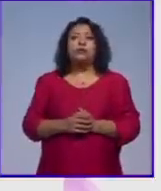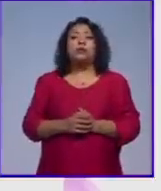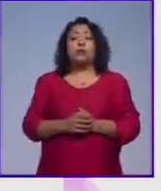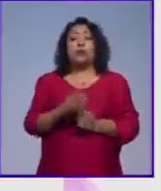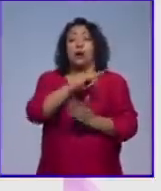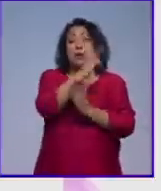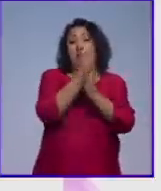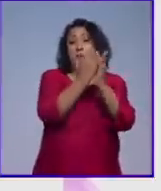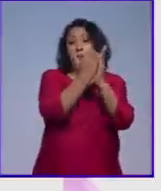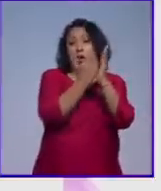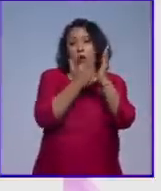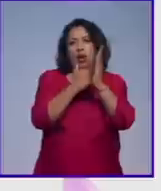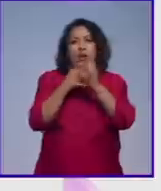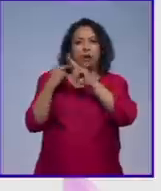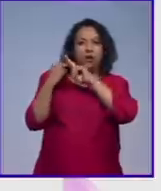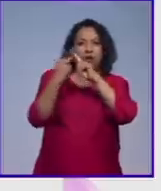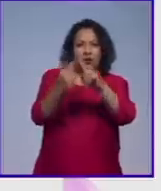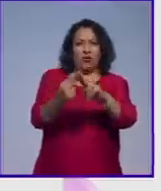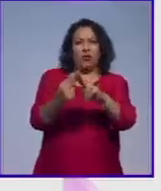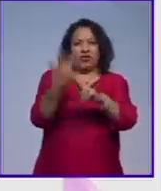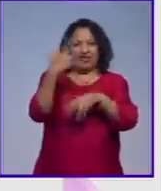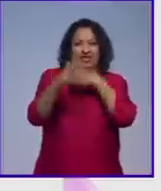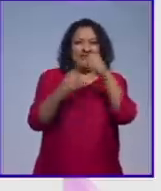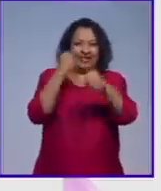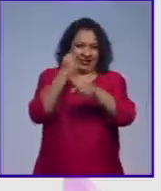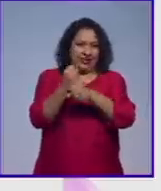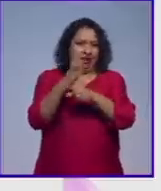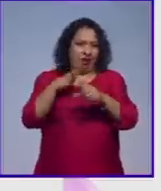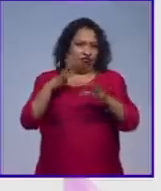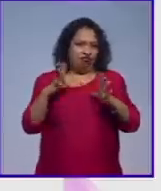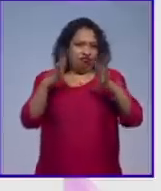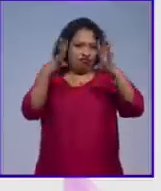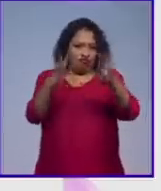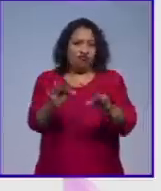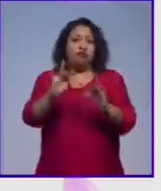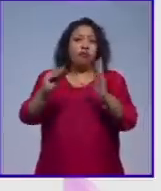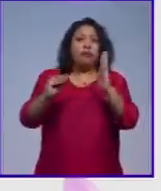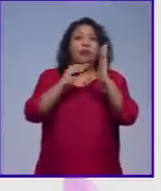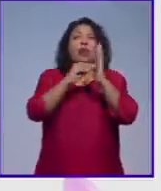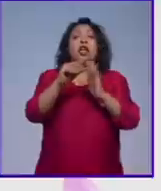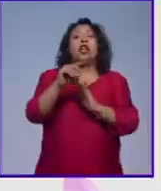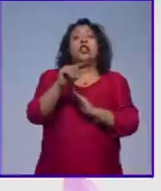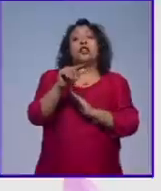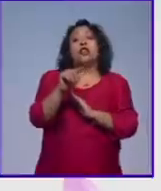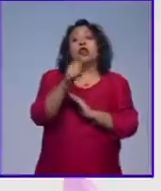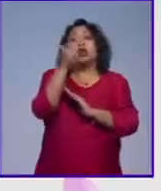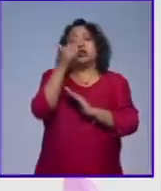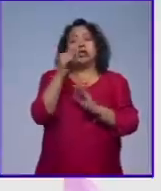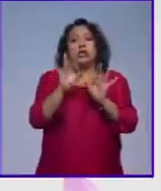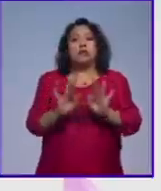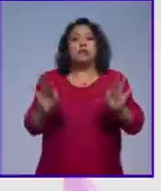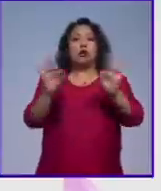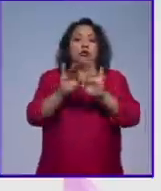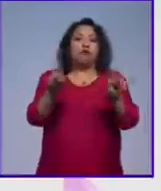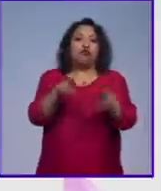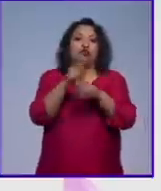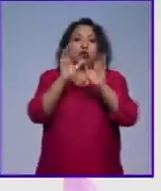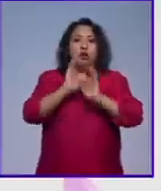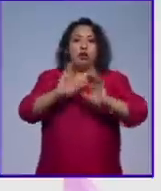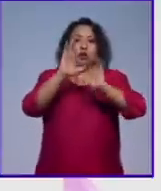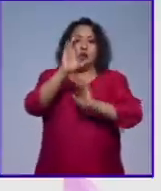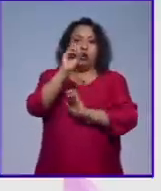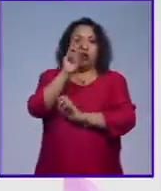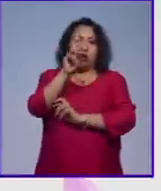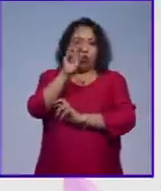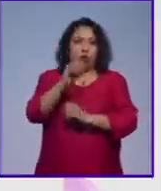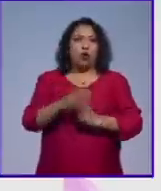El programa con el que conmemorarán esta primera década de existencia está compuesto de dos emblemáticas piezas de la música coral.